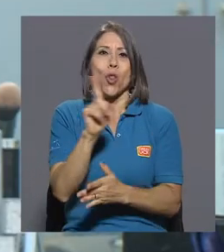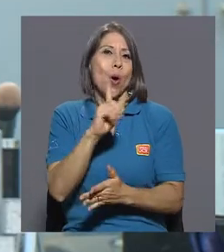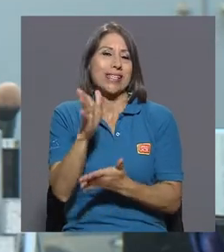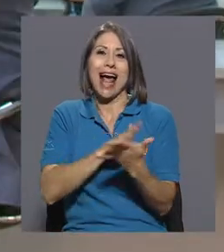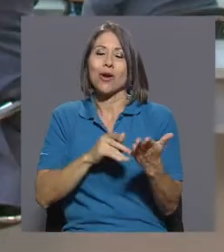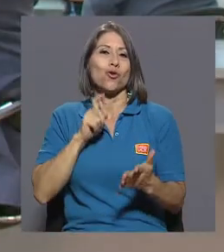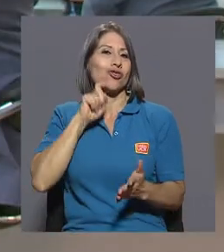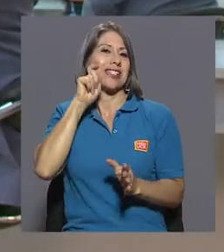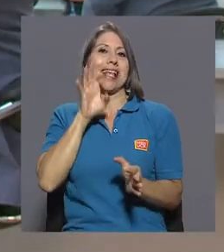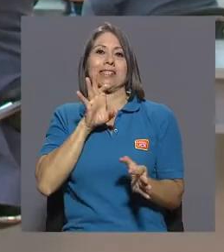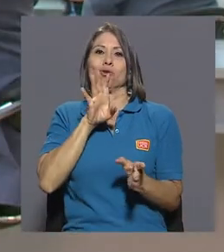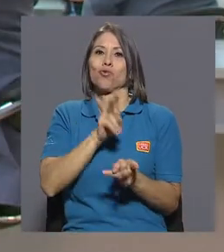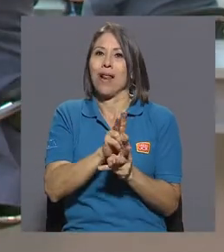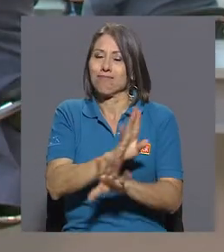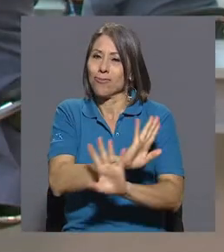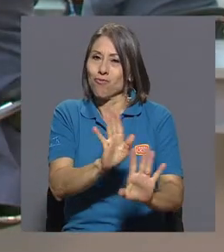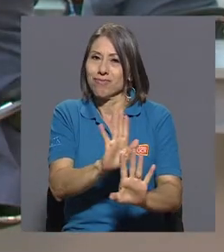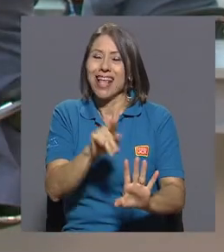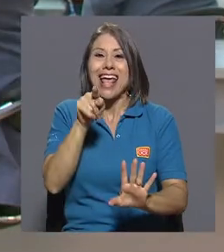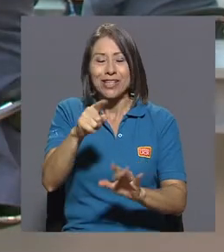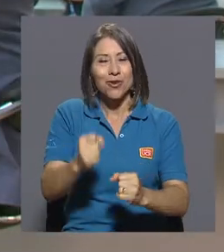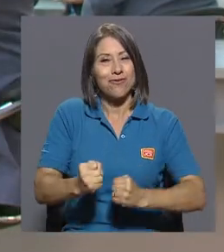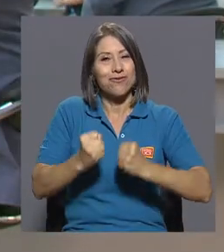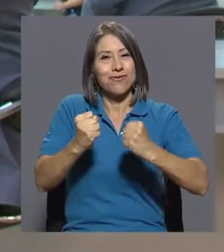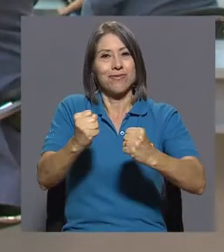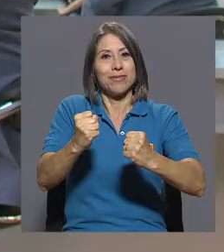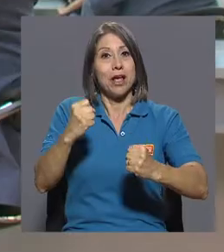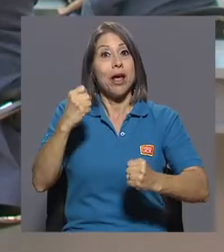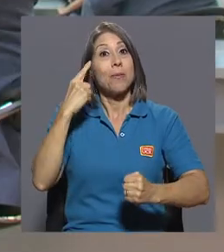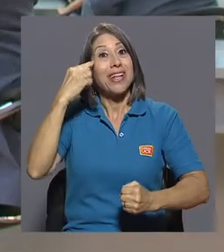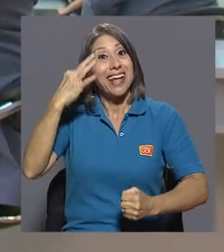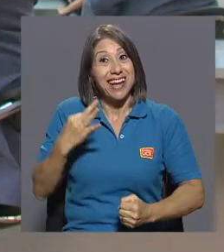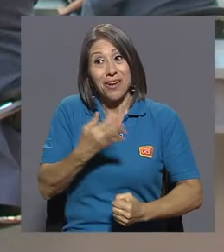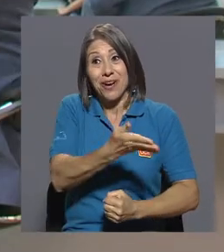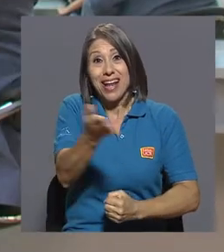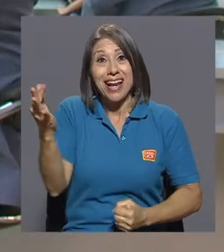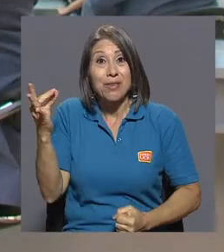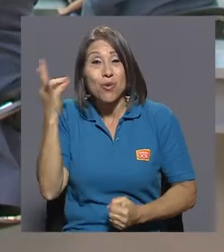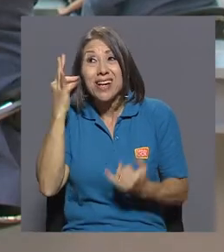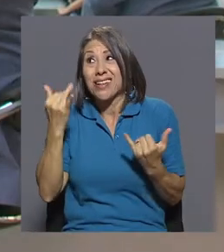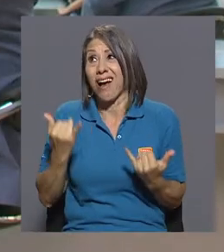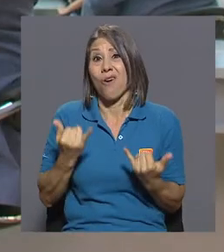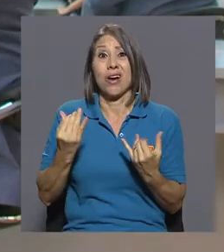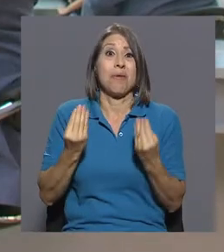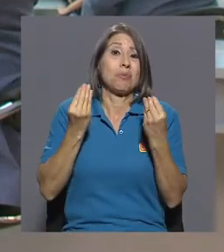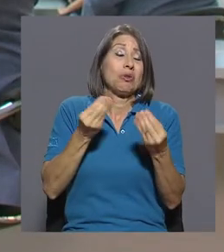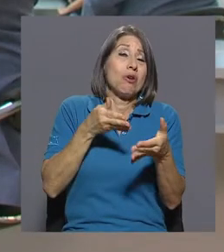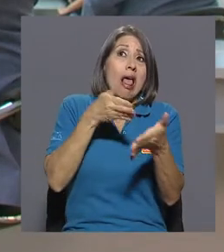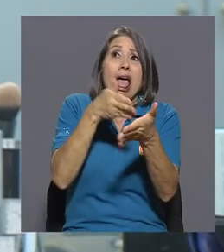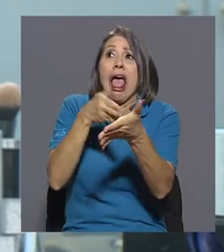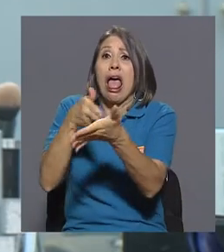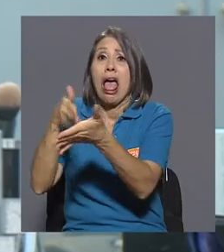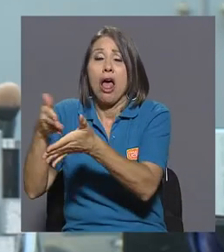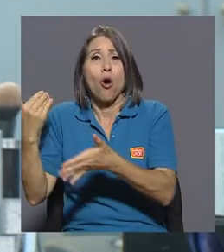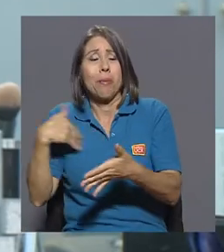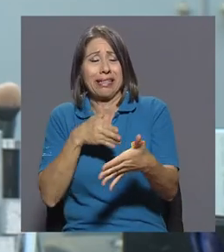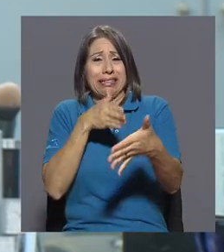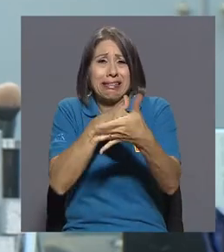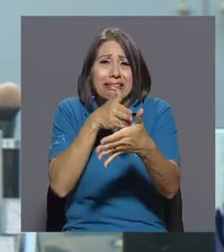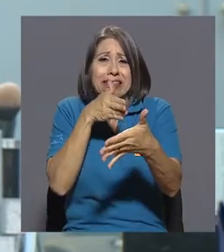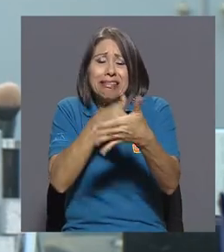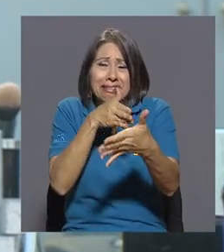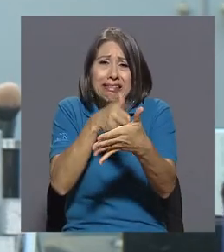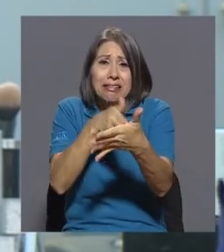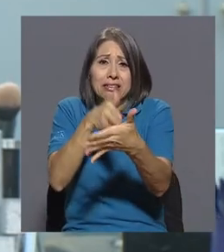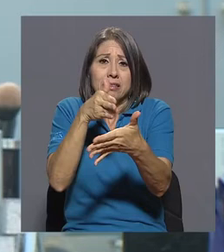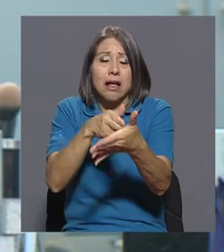porque yo creo que las mujeres hoy en día... hablamos y reciben tanto acoso de las mujeres, de los hombres, que yo creo que eso es